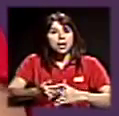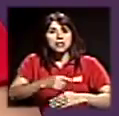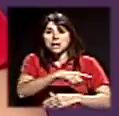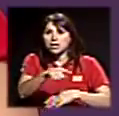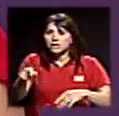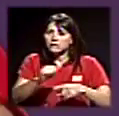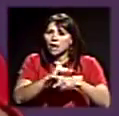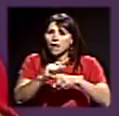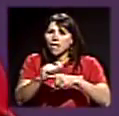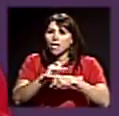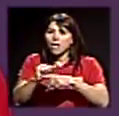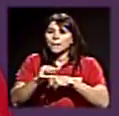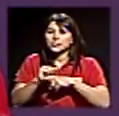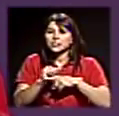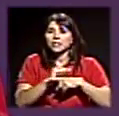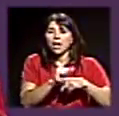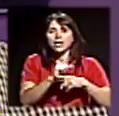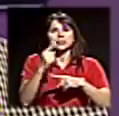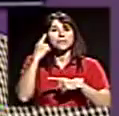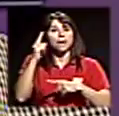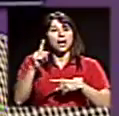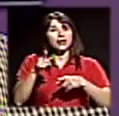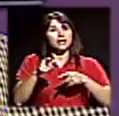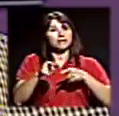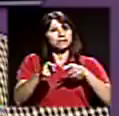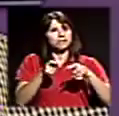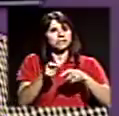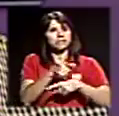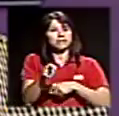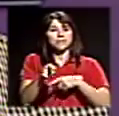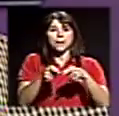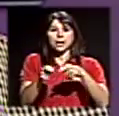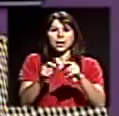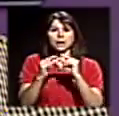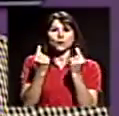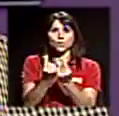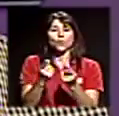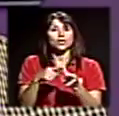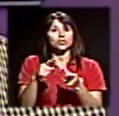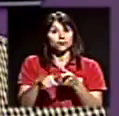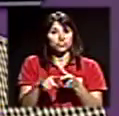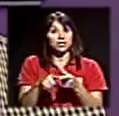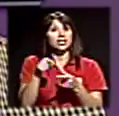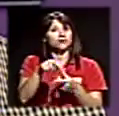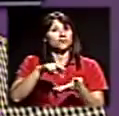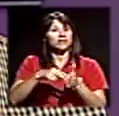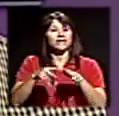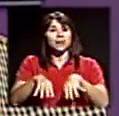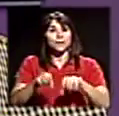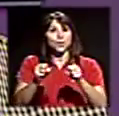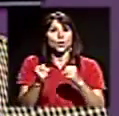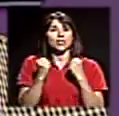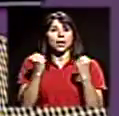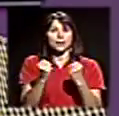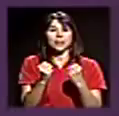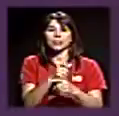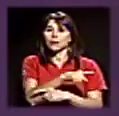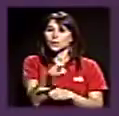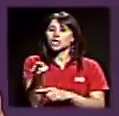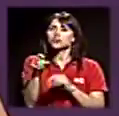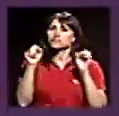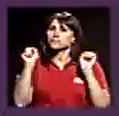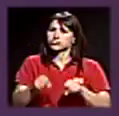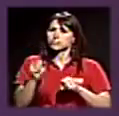siendo capacitadas para manejarse y manejar al grupo. Entonces eso es empoderamiento porque ya tienen una capacidad de